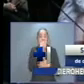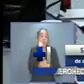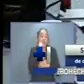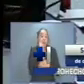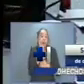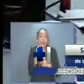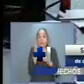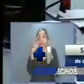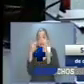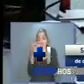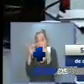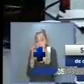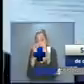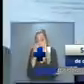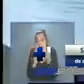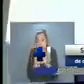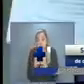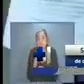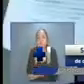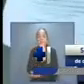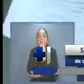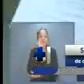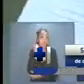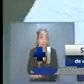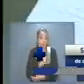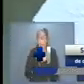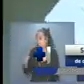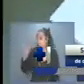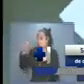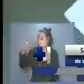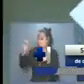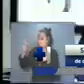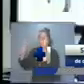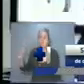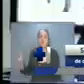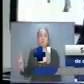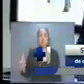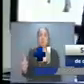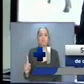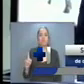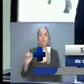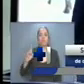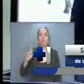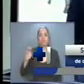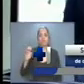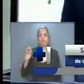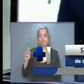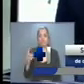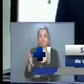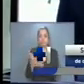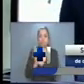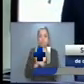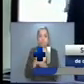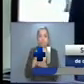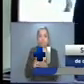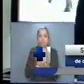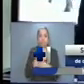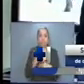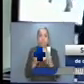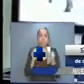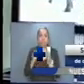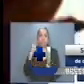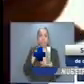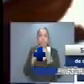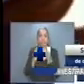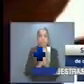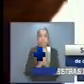abandonar el partido. Cabe mencionar que la embajada norteamericana negó este vinculamiento entre